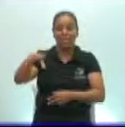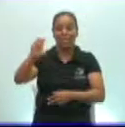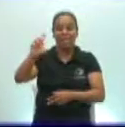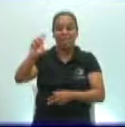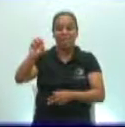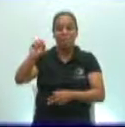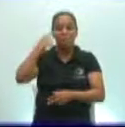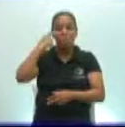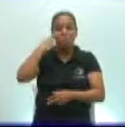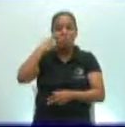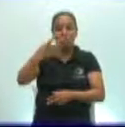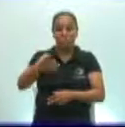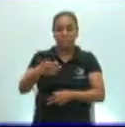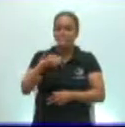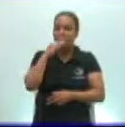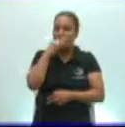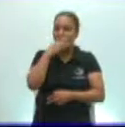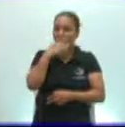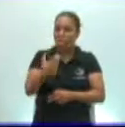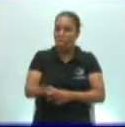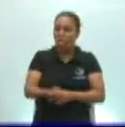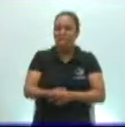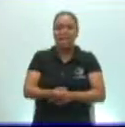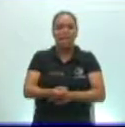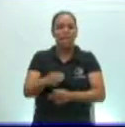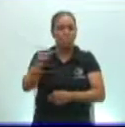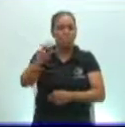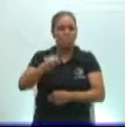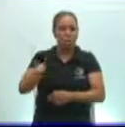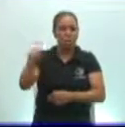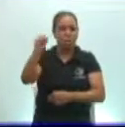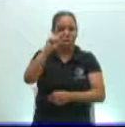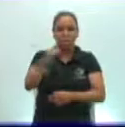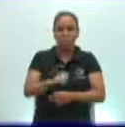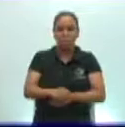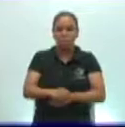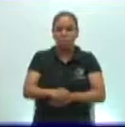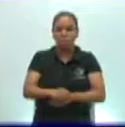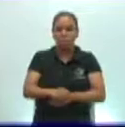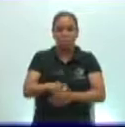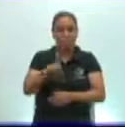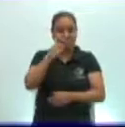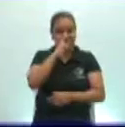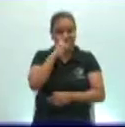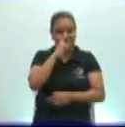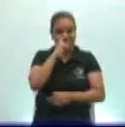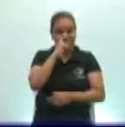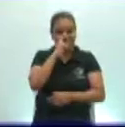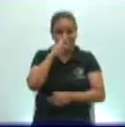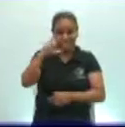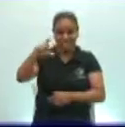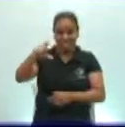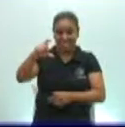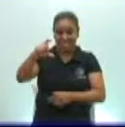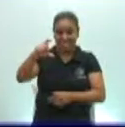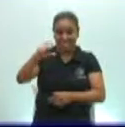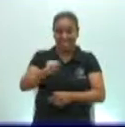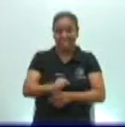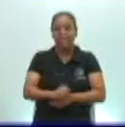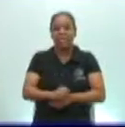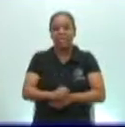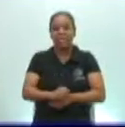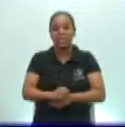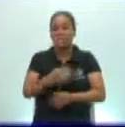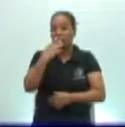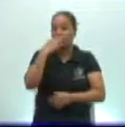que representa la sustancia monóxido de carbono. Fíjense que en su composición tiene un átomo